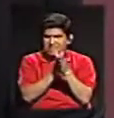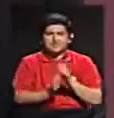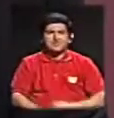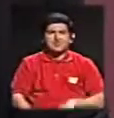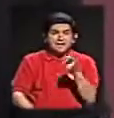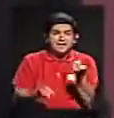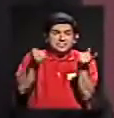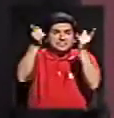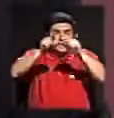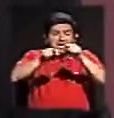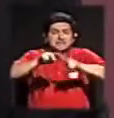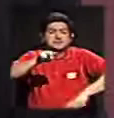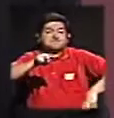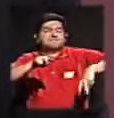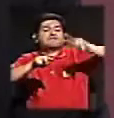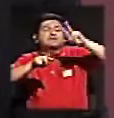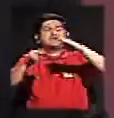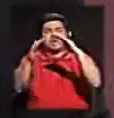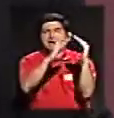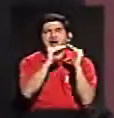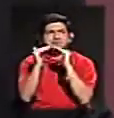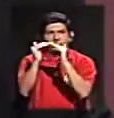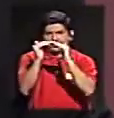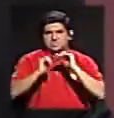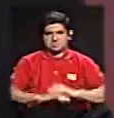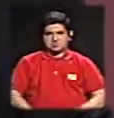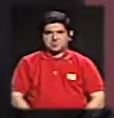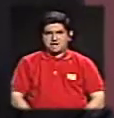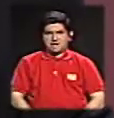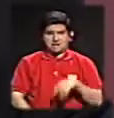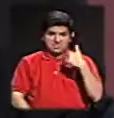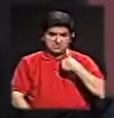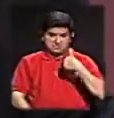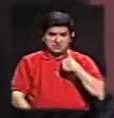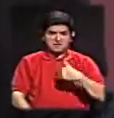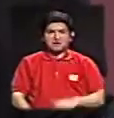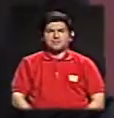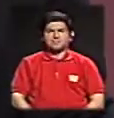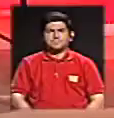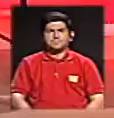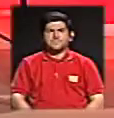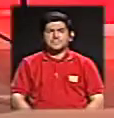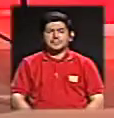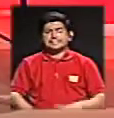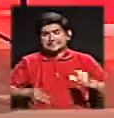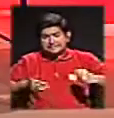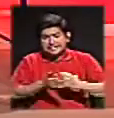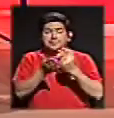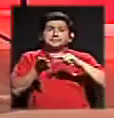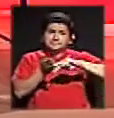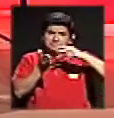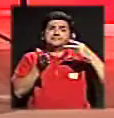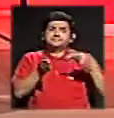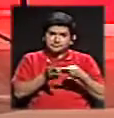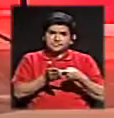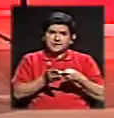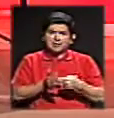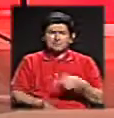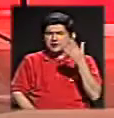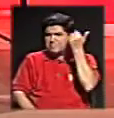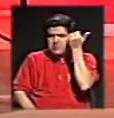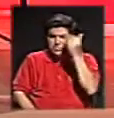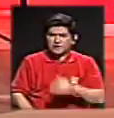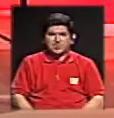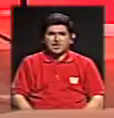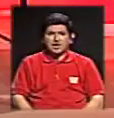esa ventaja demográfica que han tenido. Lo que sería lamentable porque se está perdiendo